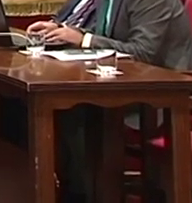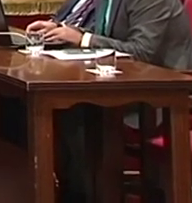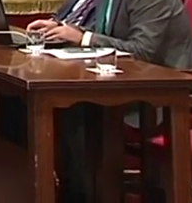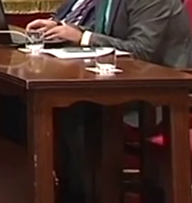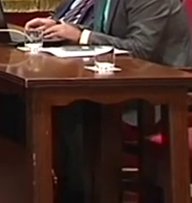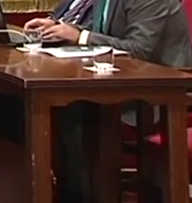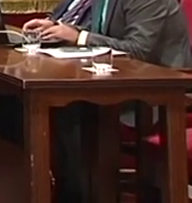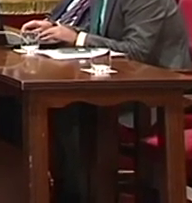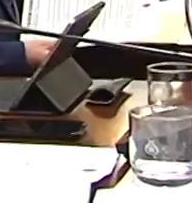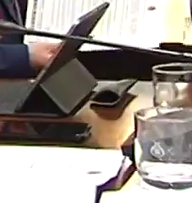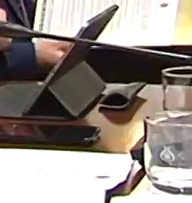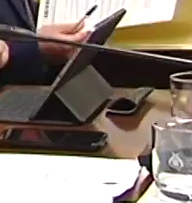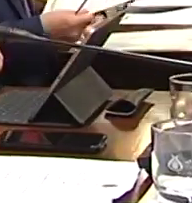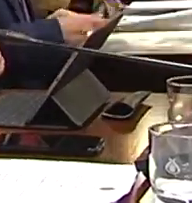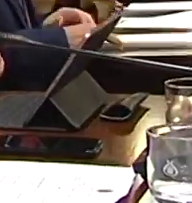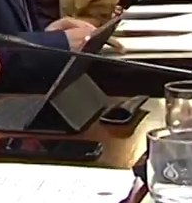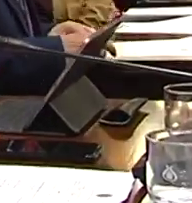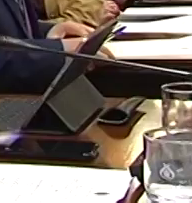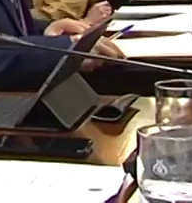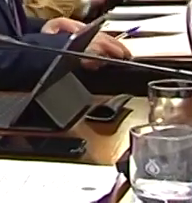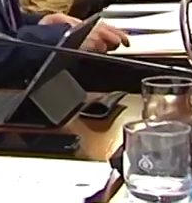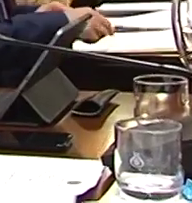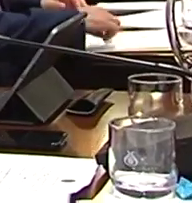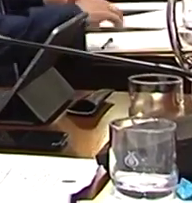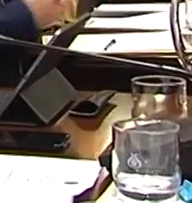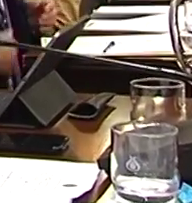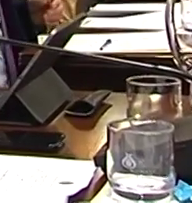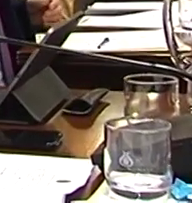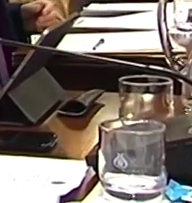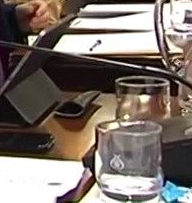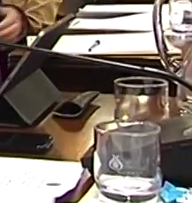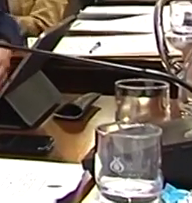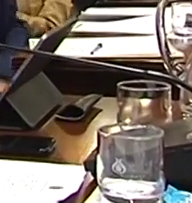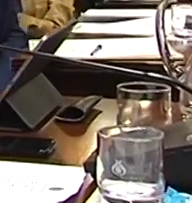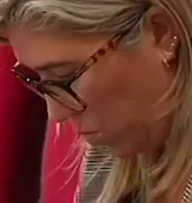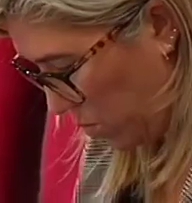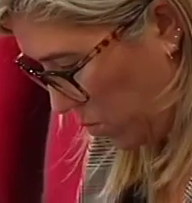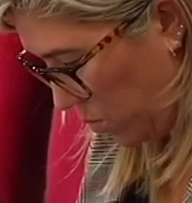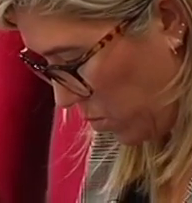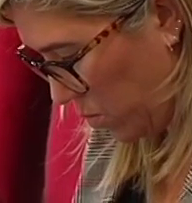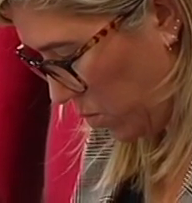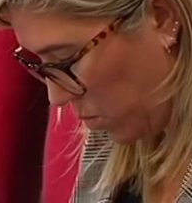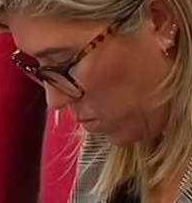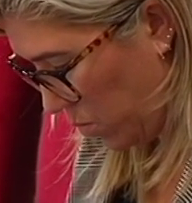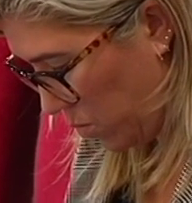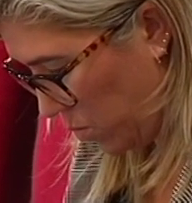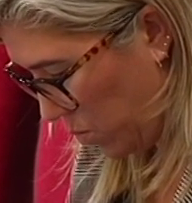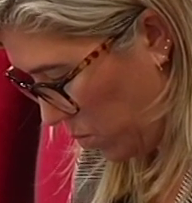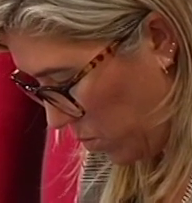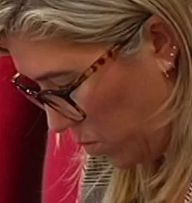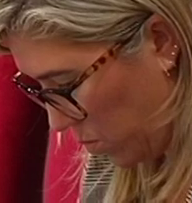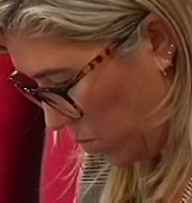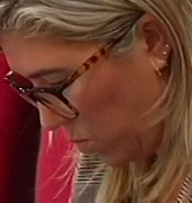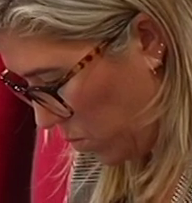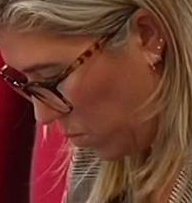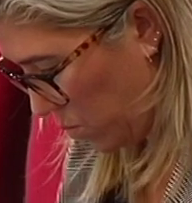los ayuntamientos y que vuelve a querer tocar el bolsillo de los granadinos, responsabilizando al presidente del Gobierno en funciones, Pedro Sánchez, de una posible subida de la